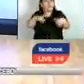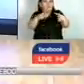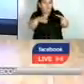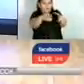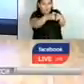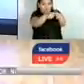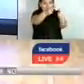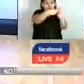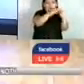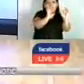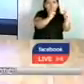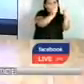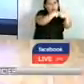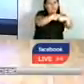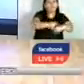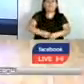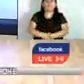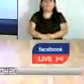ese instituto político.